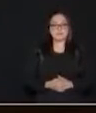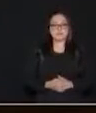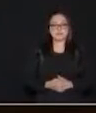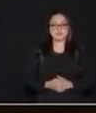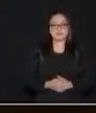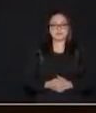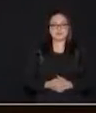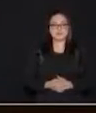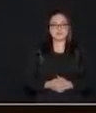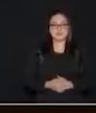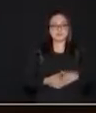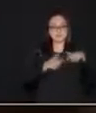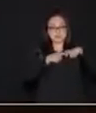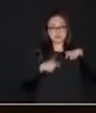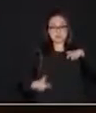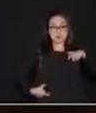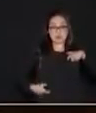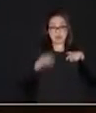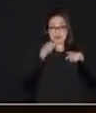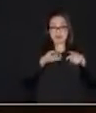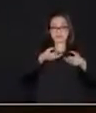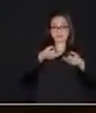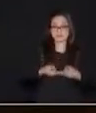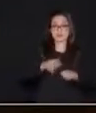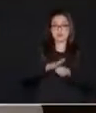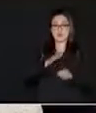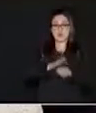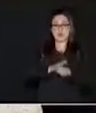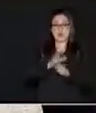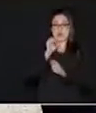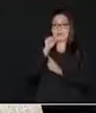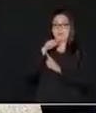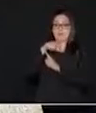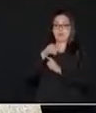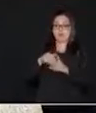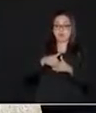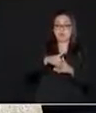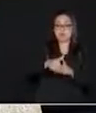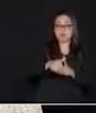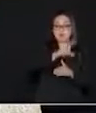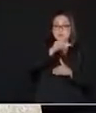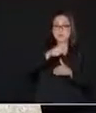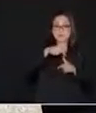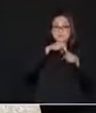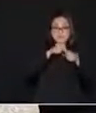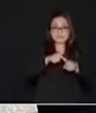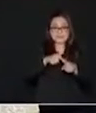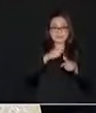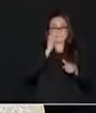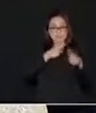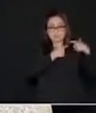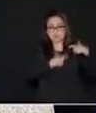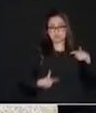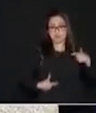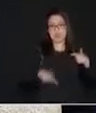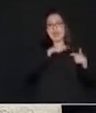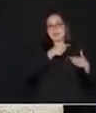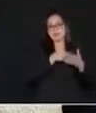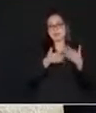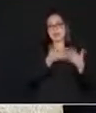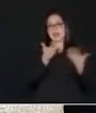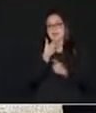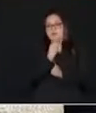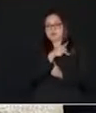banda presidencial no es la banda presidencial que Andrés Manuel López Obrador usará en un futuro. Andrés Manuel López Obrador mandó a hacer su propia